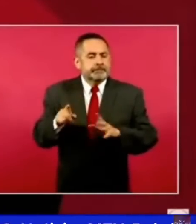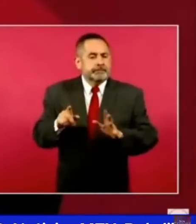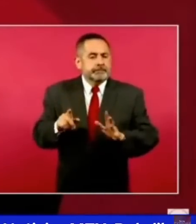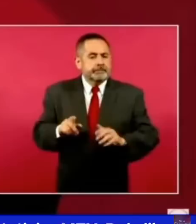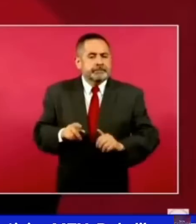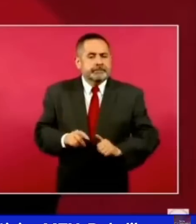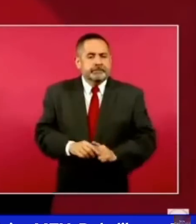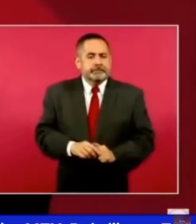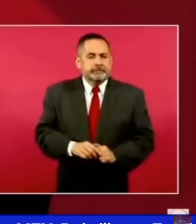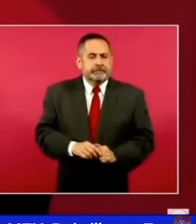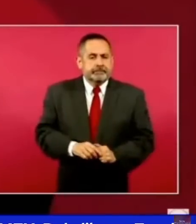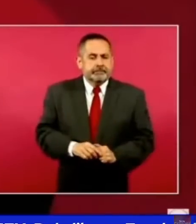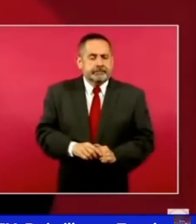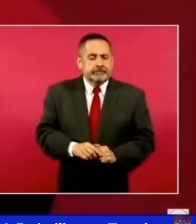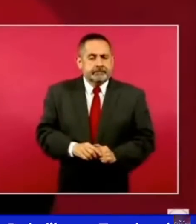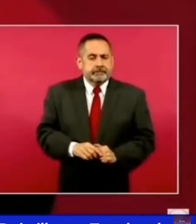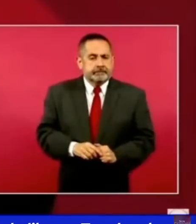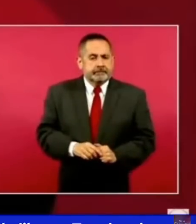si no